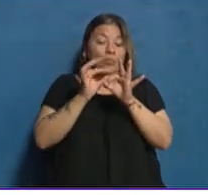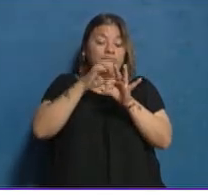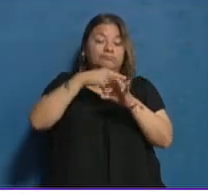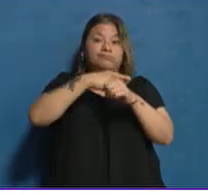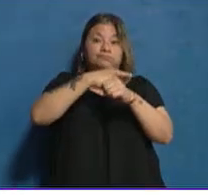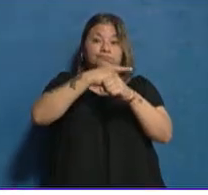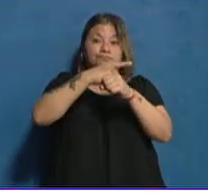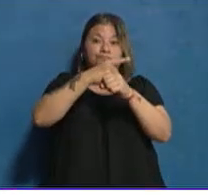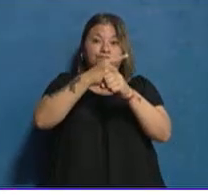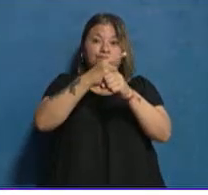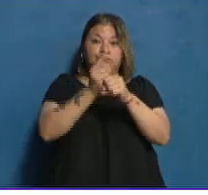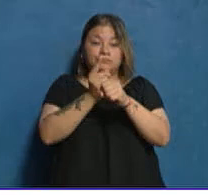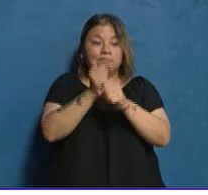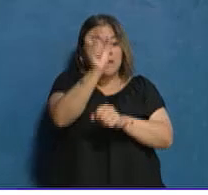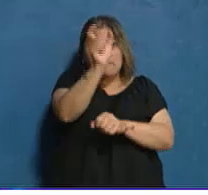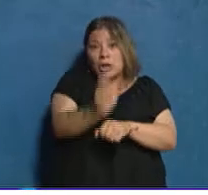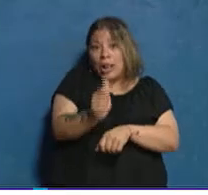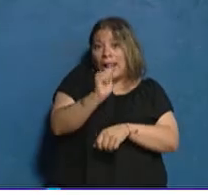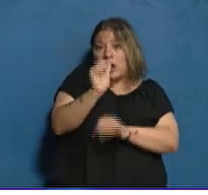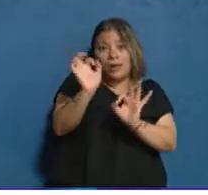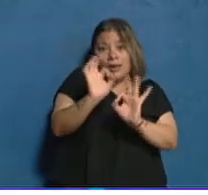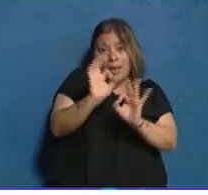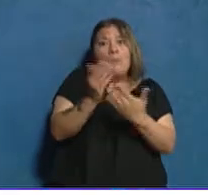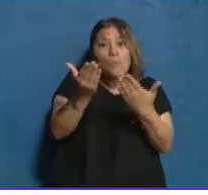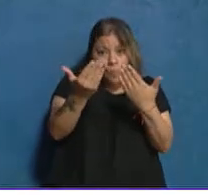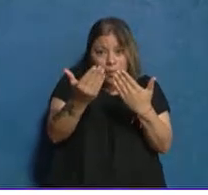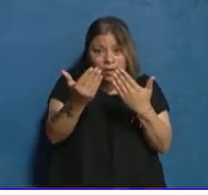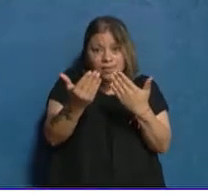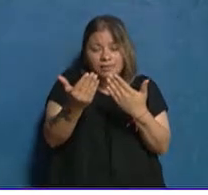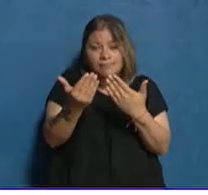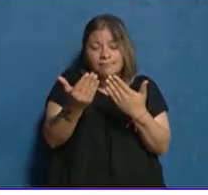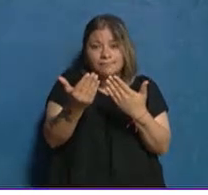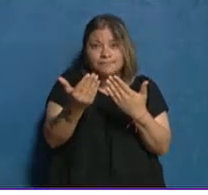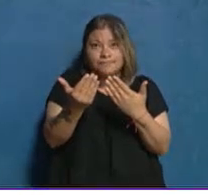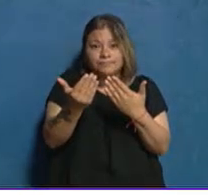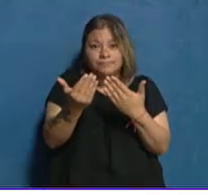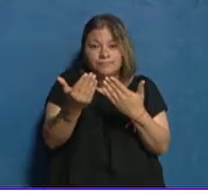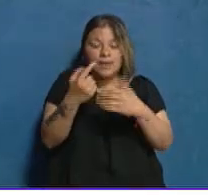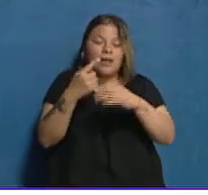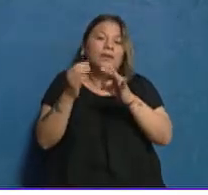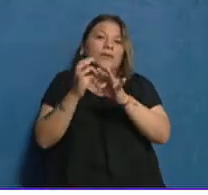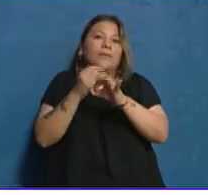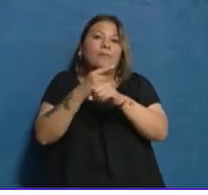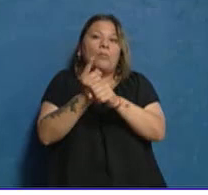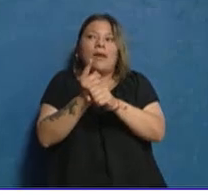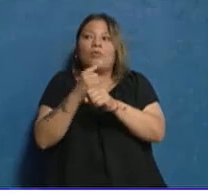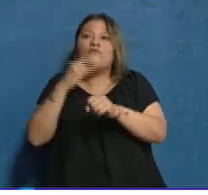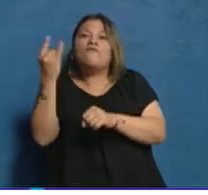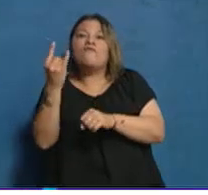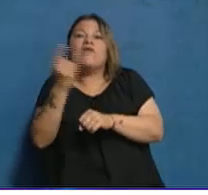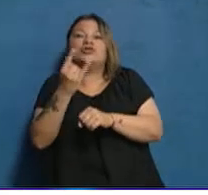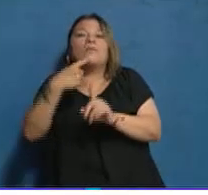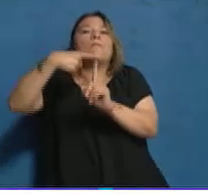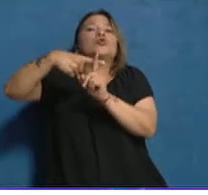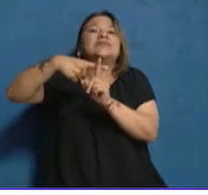en personas que no han tomado alcohol, hasta puede, al medírsele, dar un falso positivo.